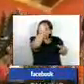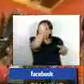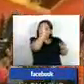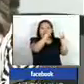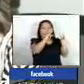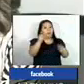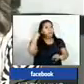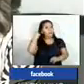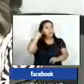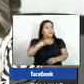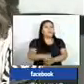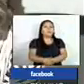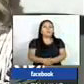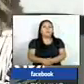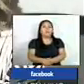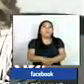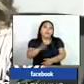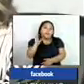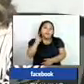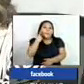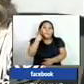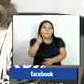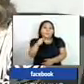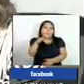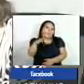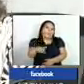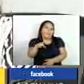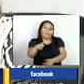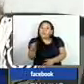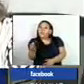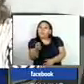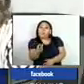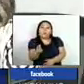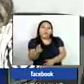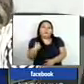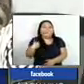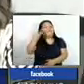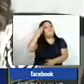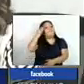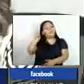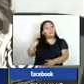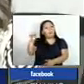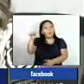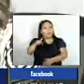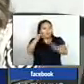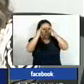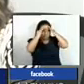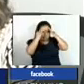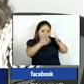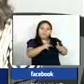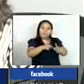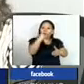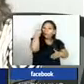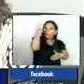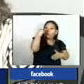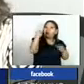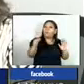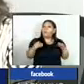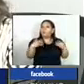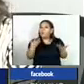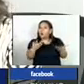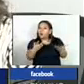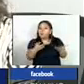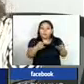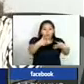alta relevancia. Honestamente, la cantidad todavía no lo he analizado. Estamos bastante enfocados en estos momentos con la